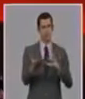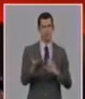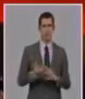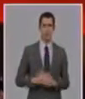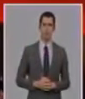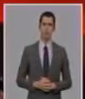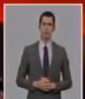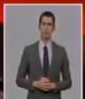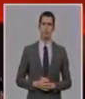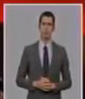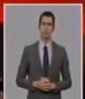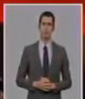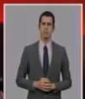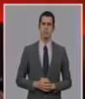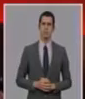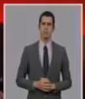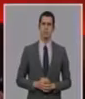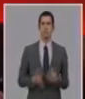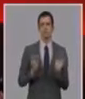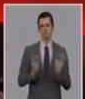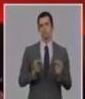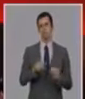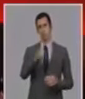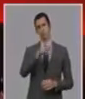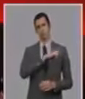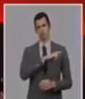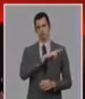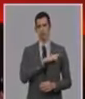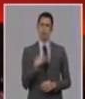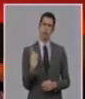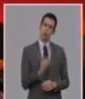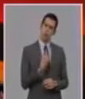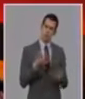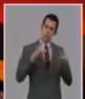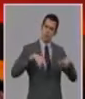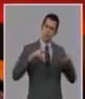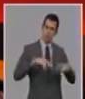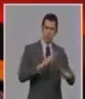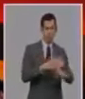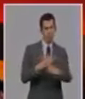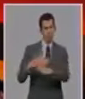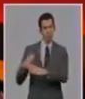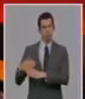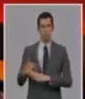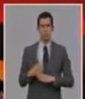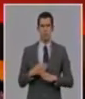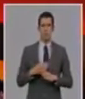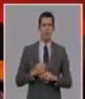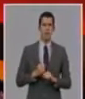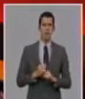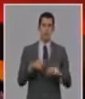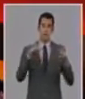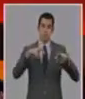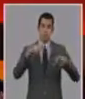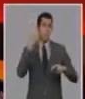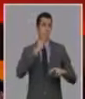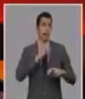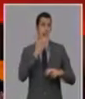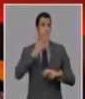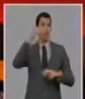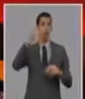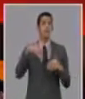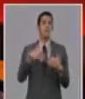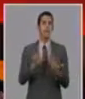Nosotros hemos realizado diferentes investigaciones. Una de las más conocidas es el tratamiento con células